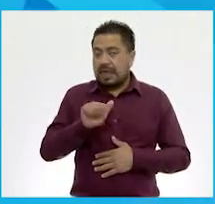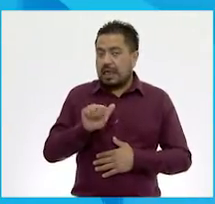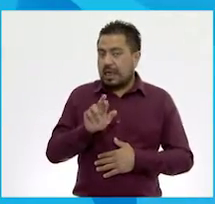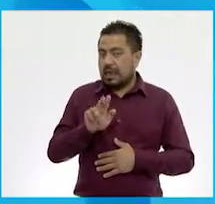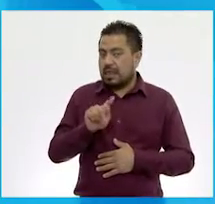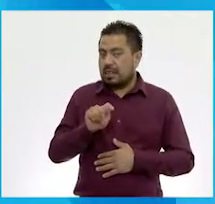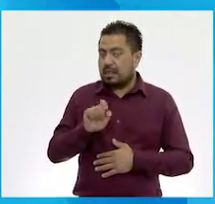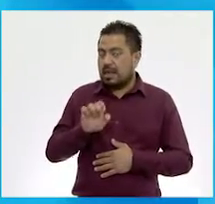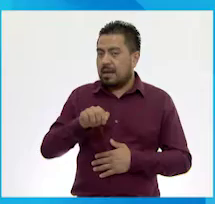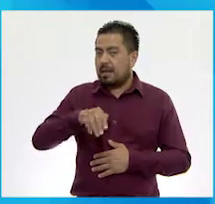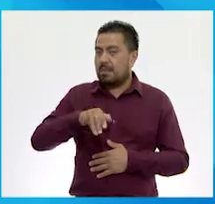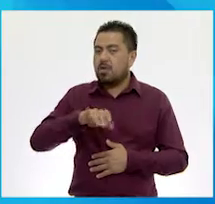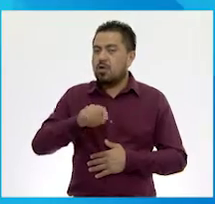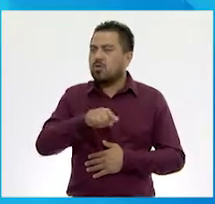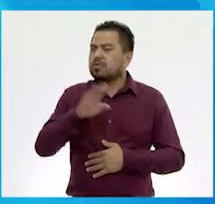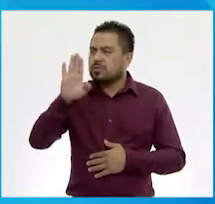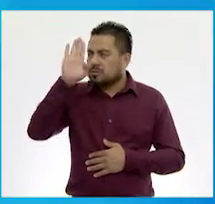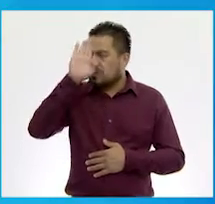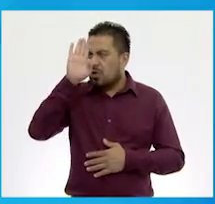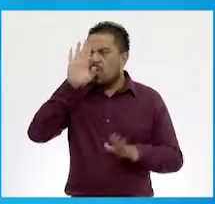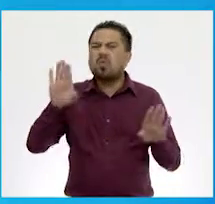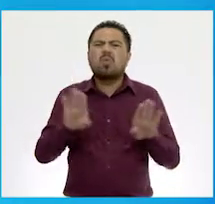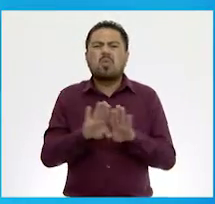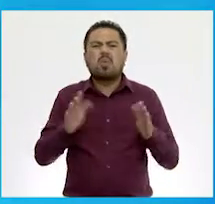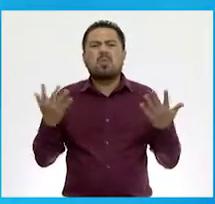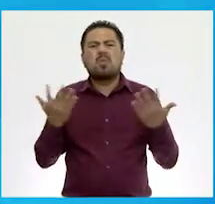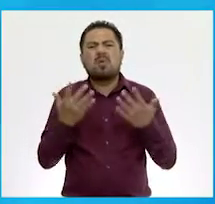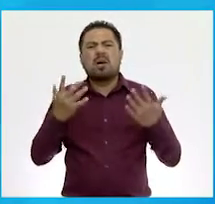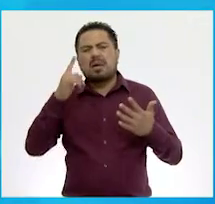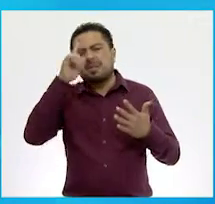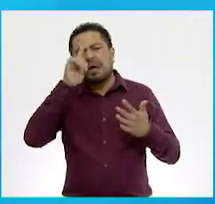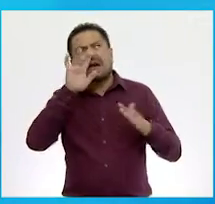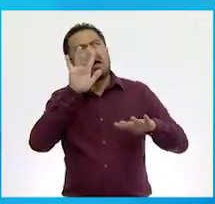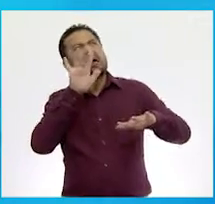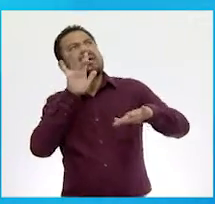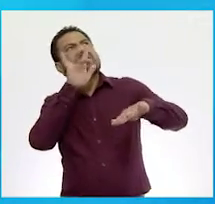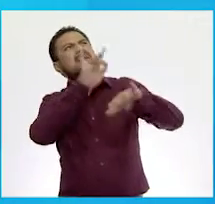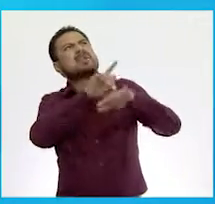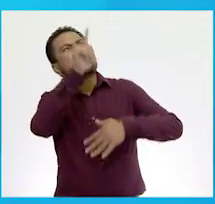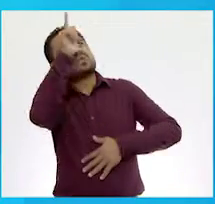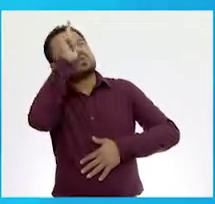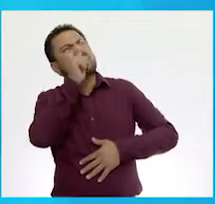está pensando cómo le harán para llegar hasta allá arriba, porque